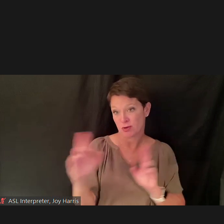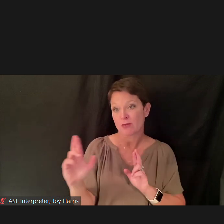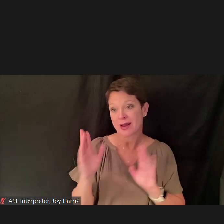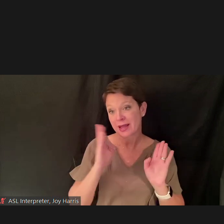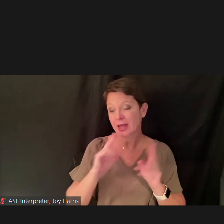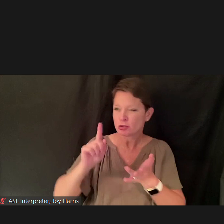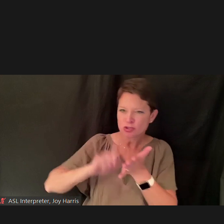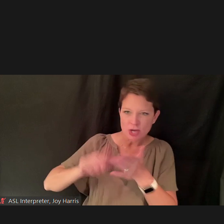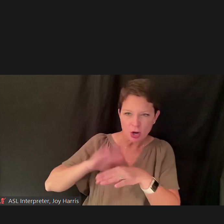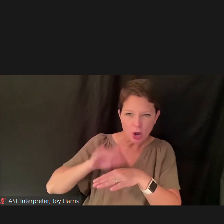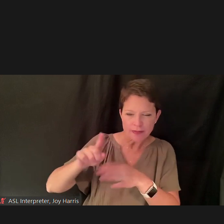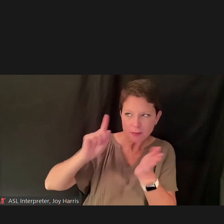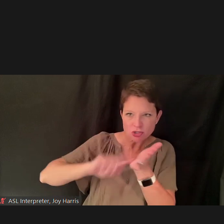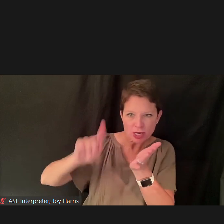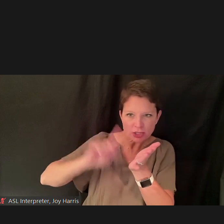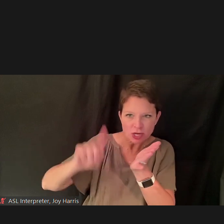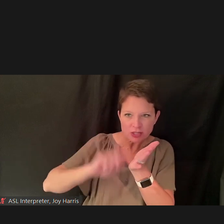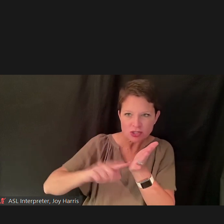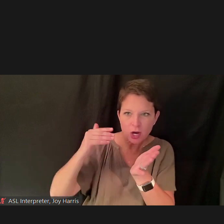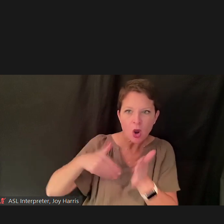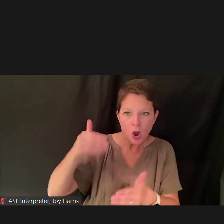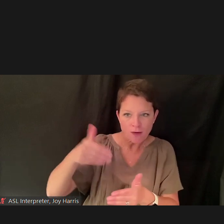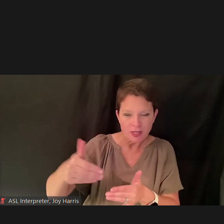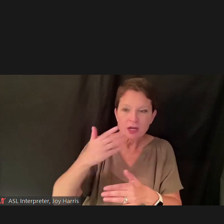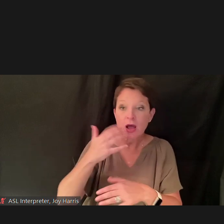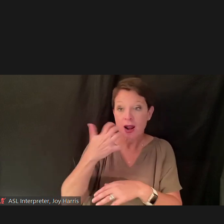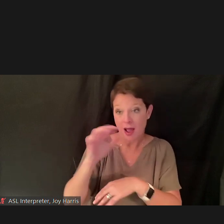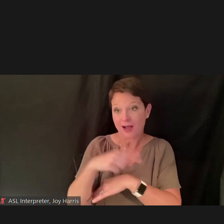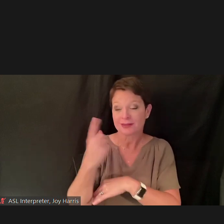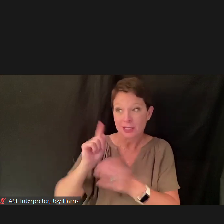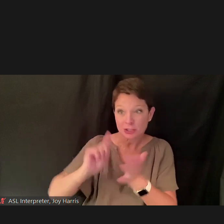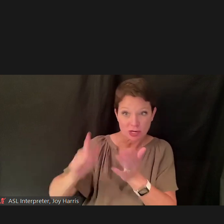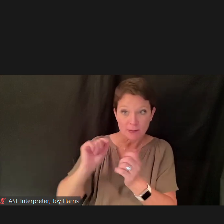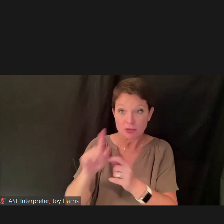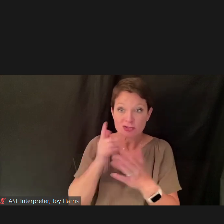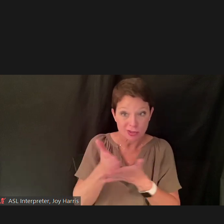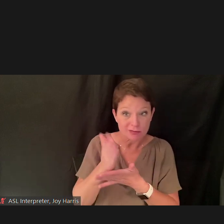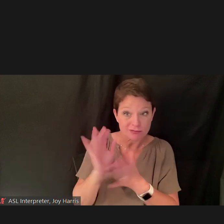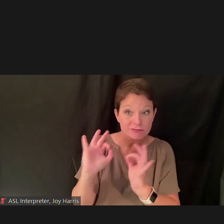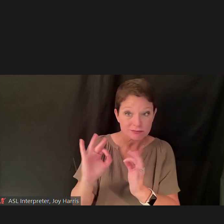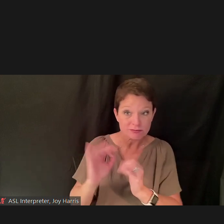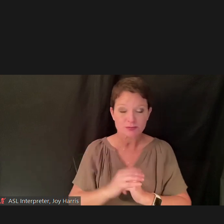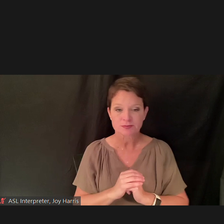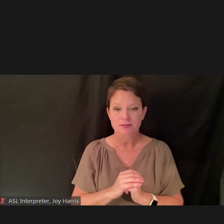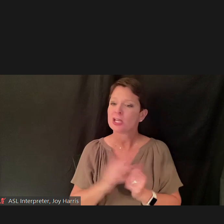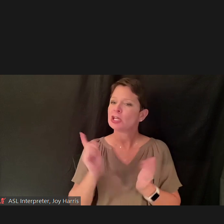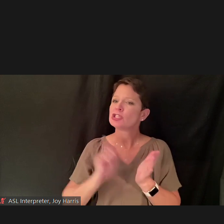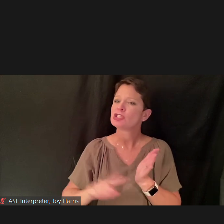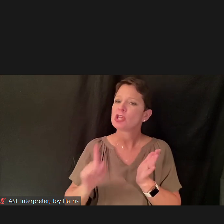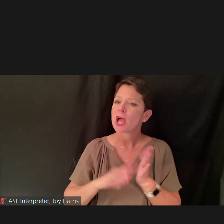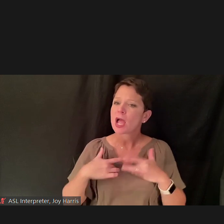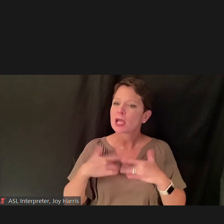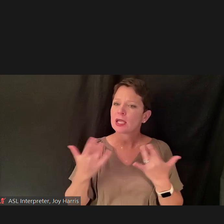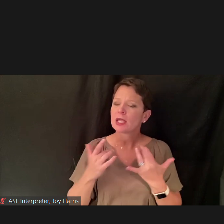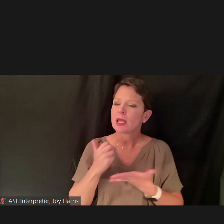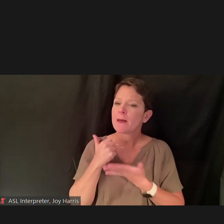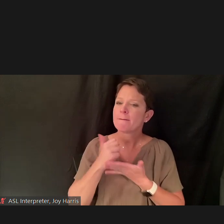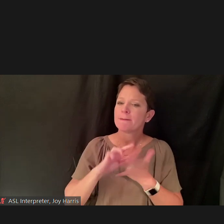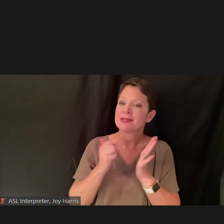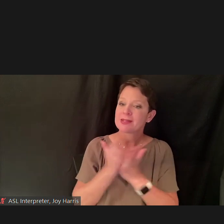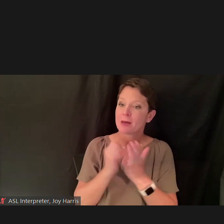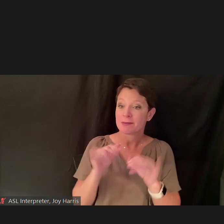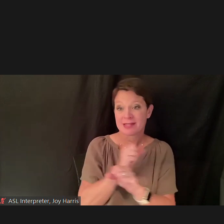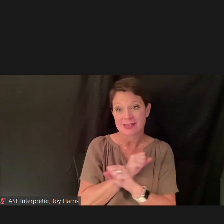ustedes están ayudando al mantenerse en contacto con sus vecinos en esta